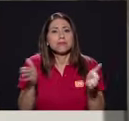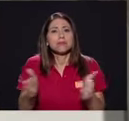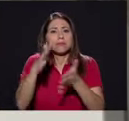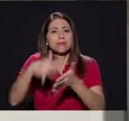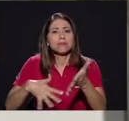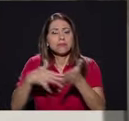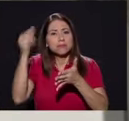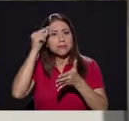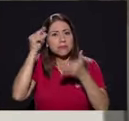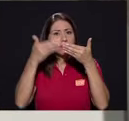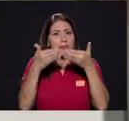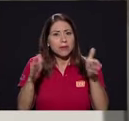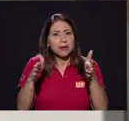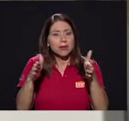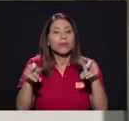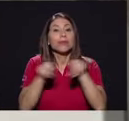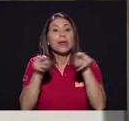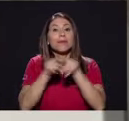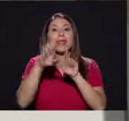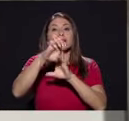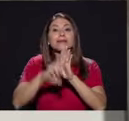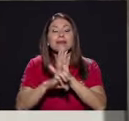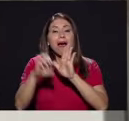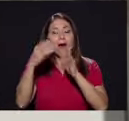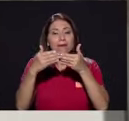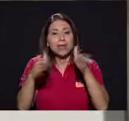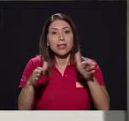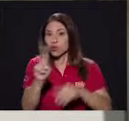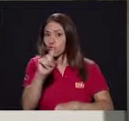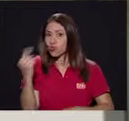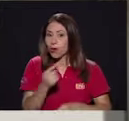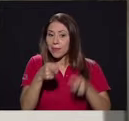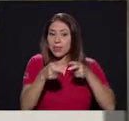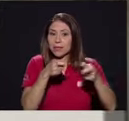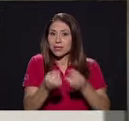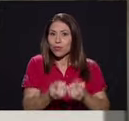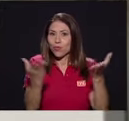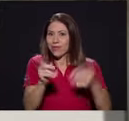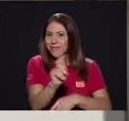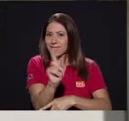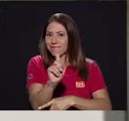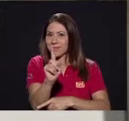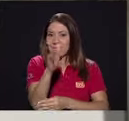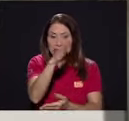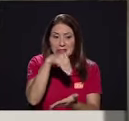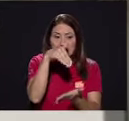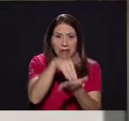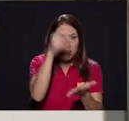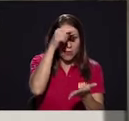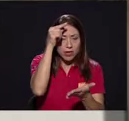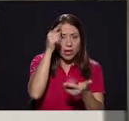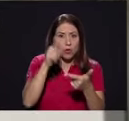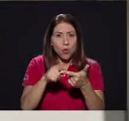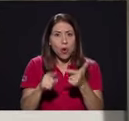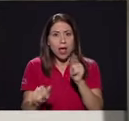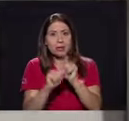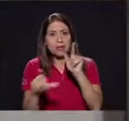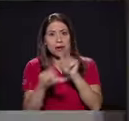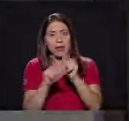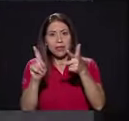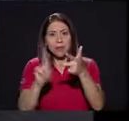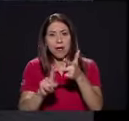o incluso ahora de Estado abierto. Y estos actores no solo de la administración pública, no solo es el gobierno central, no solo es el poder legislativo, no solo